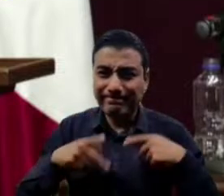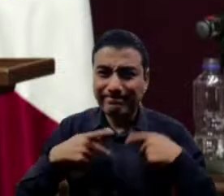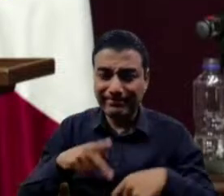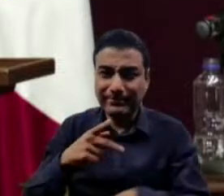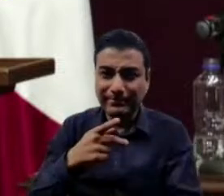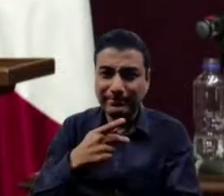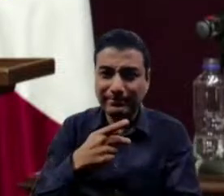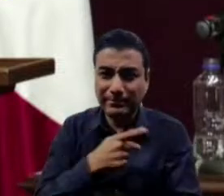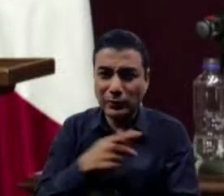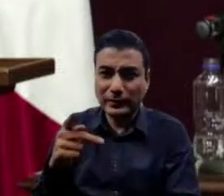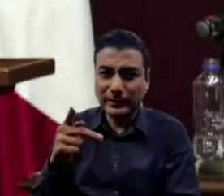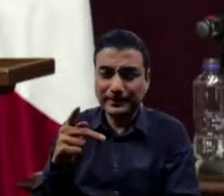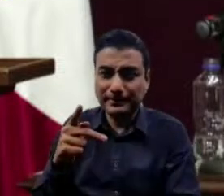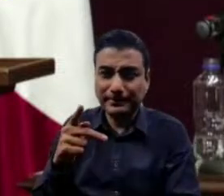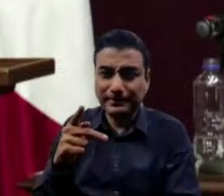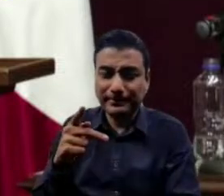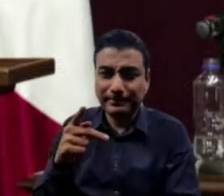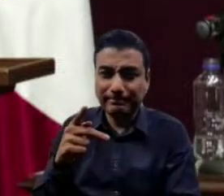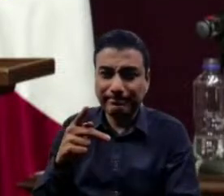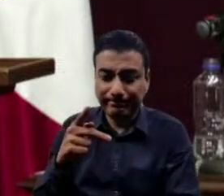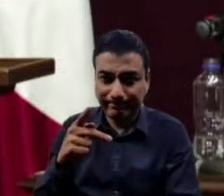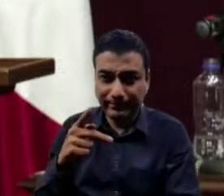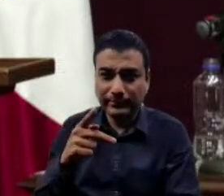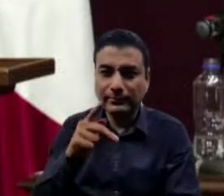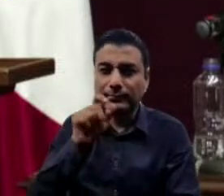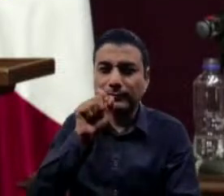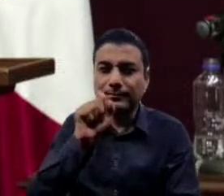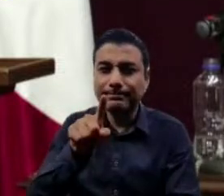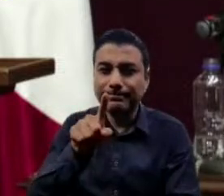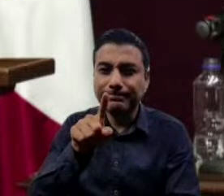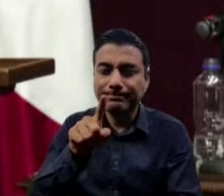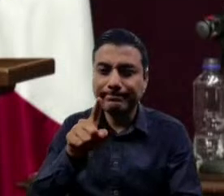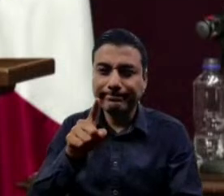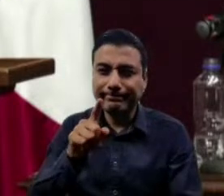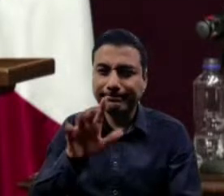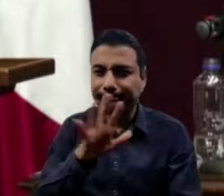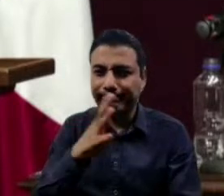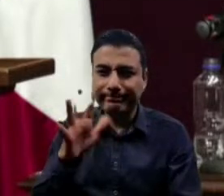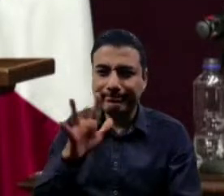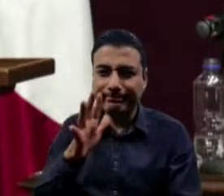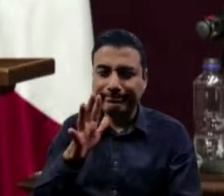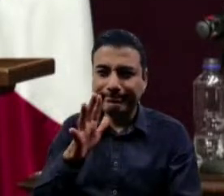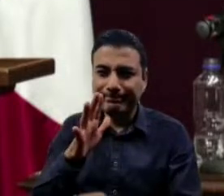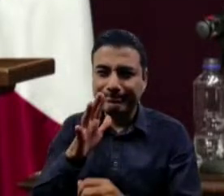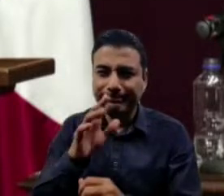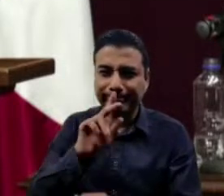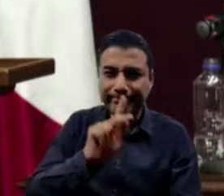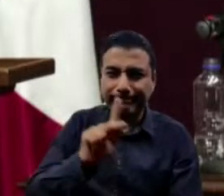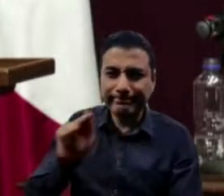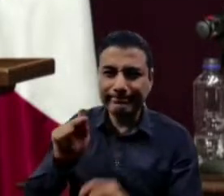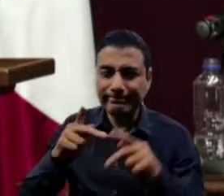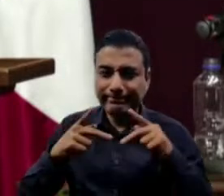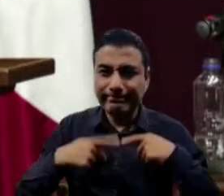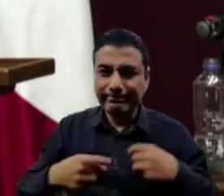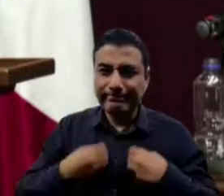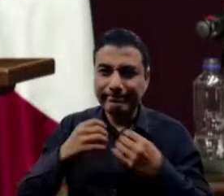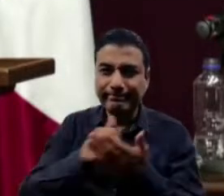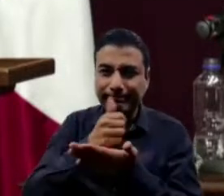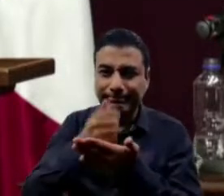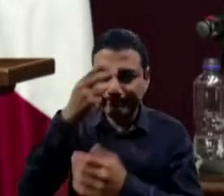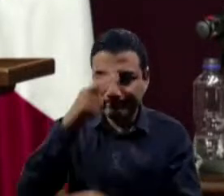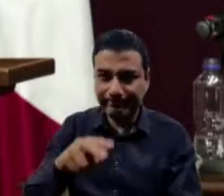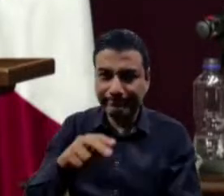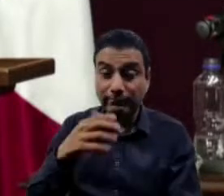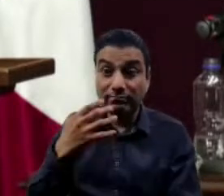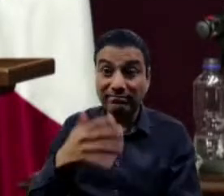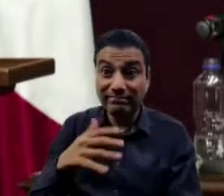pobreza, un equivalente similar a la población de la Ciudad de México, datos que nos ilustran la importancia de que